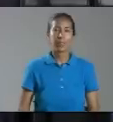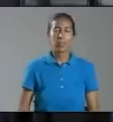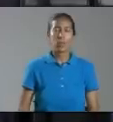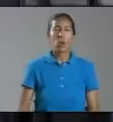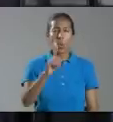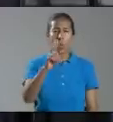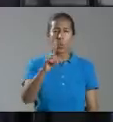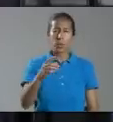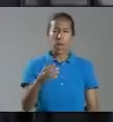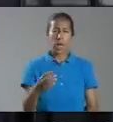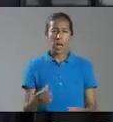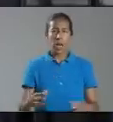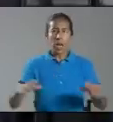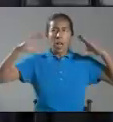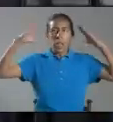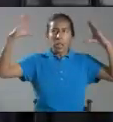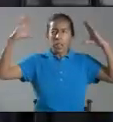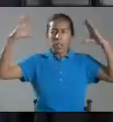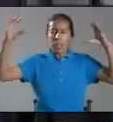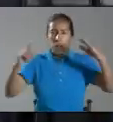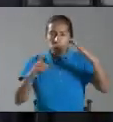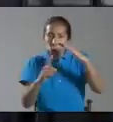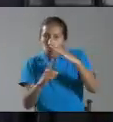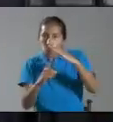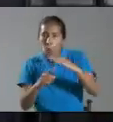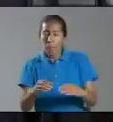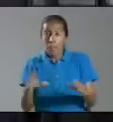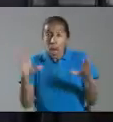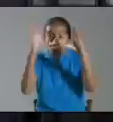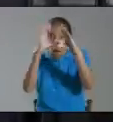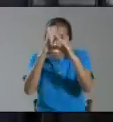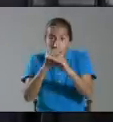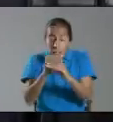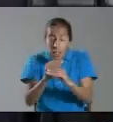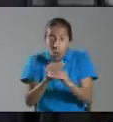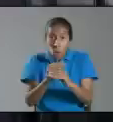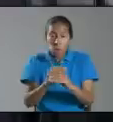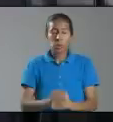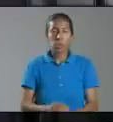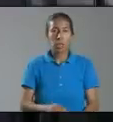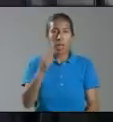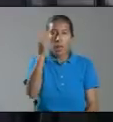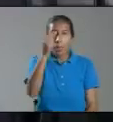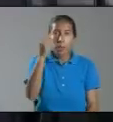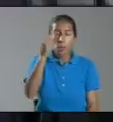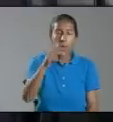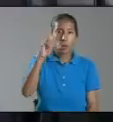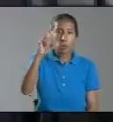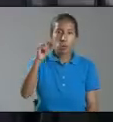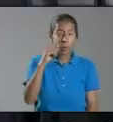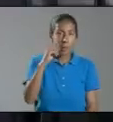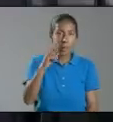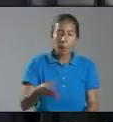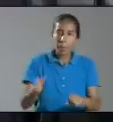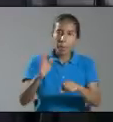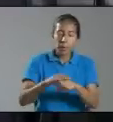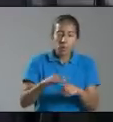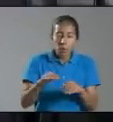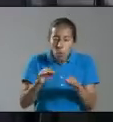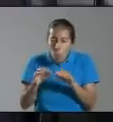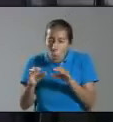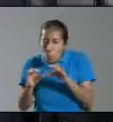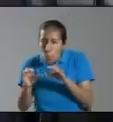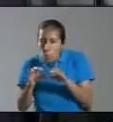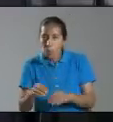gran sombra negra en mi ojo y no miraba más que un movimiento aquí abajo, no